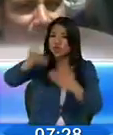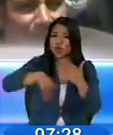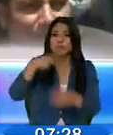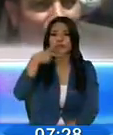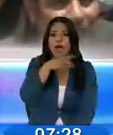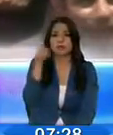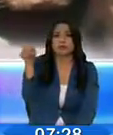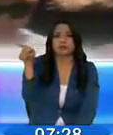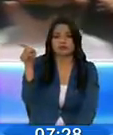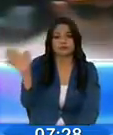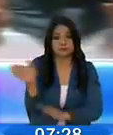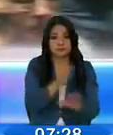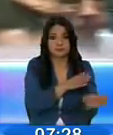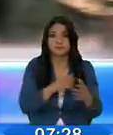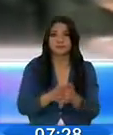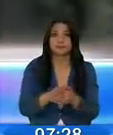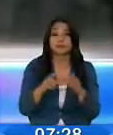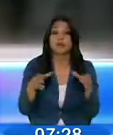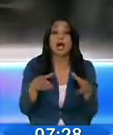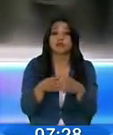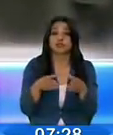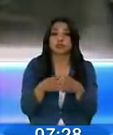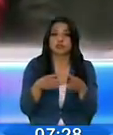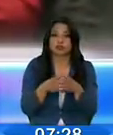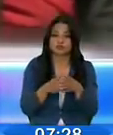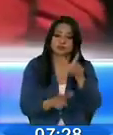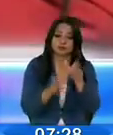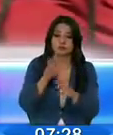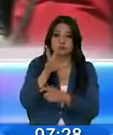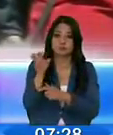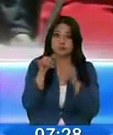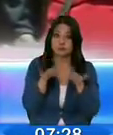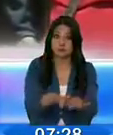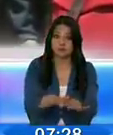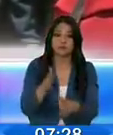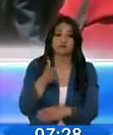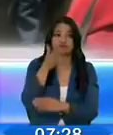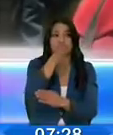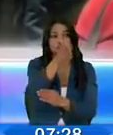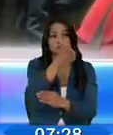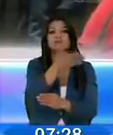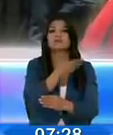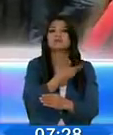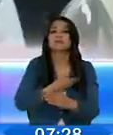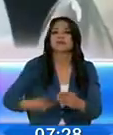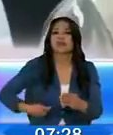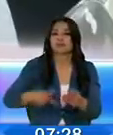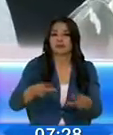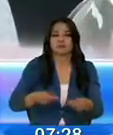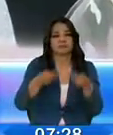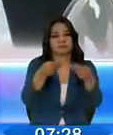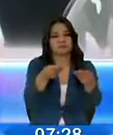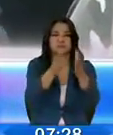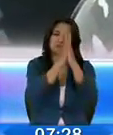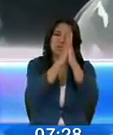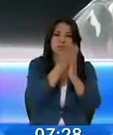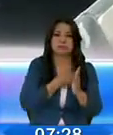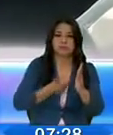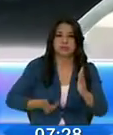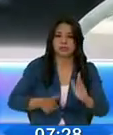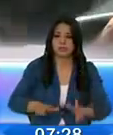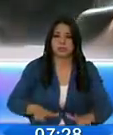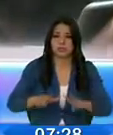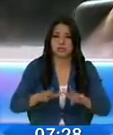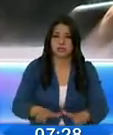farsa. Posterior, la autodenominada Asociación Víctimas 30S se dirigieron a Carondelet con algunos pedidos para el presidente